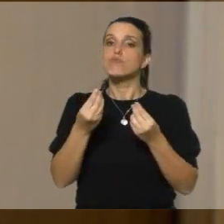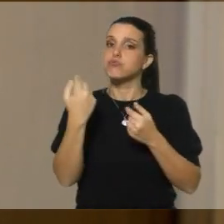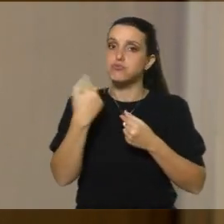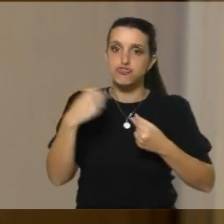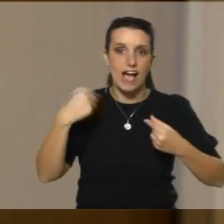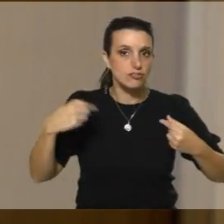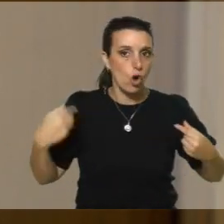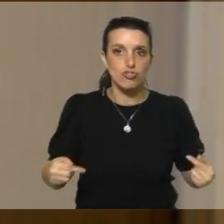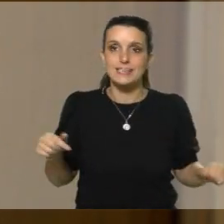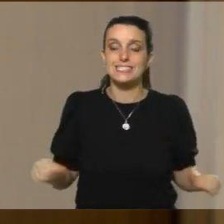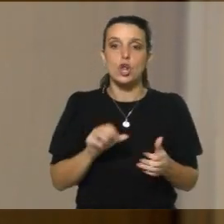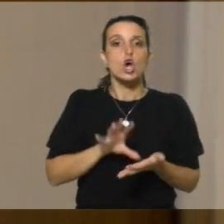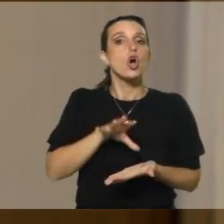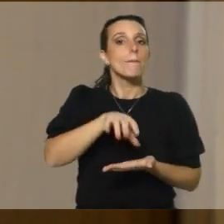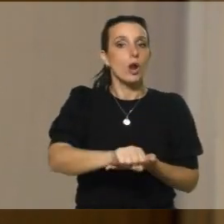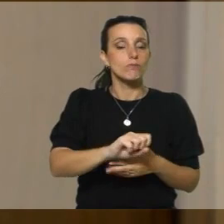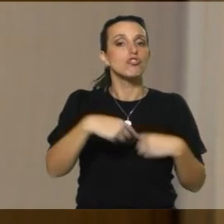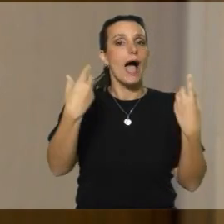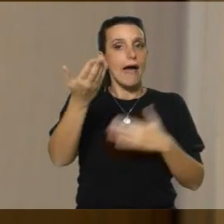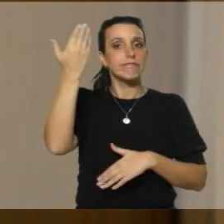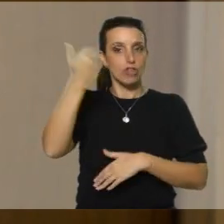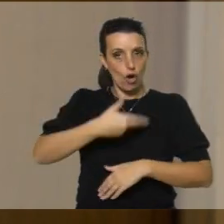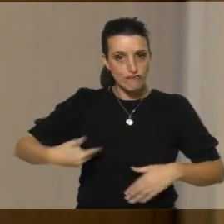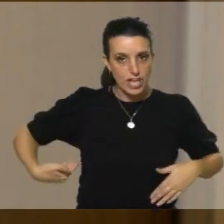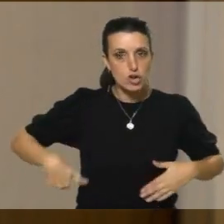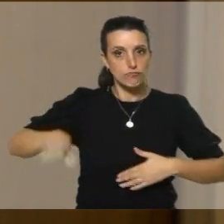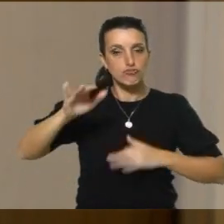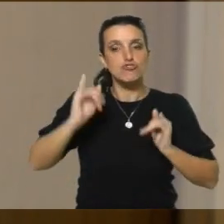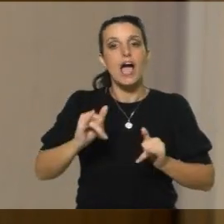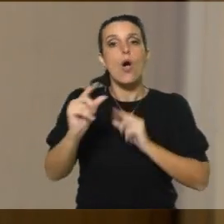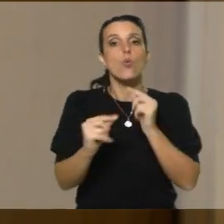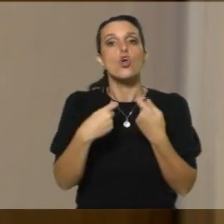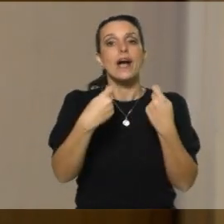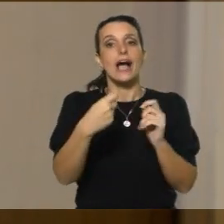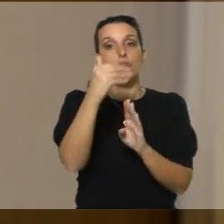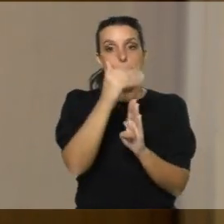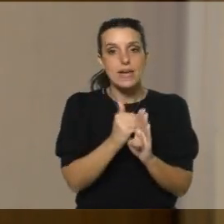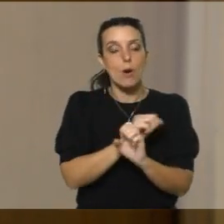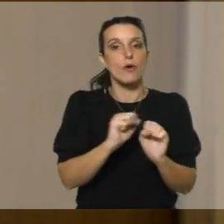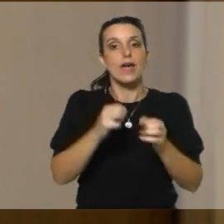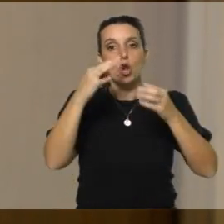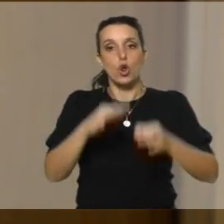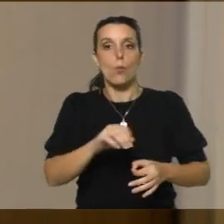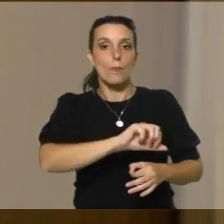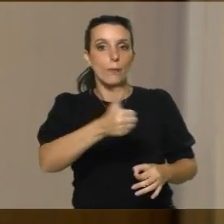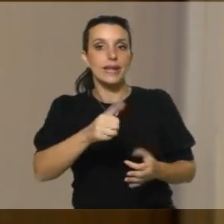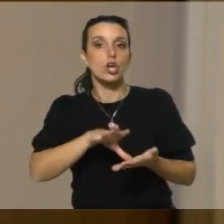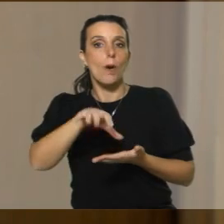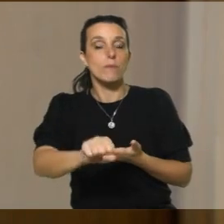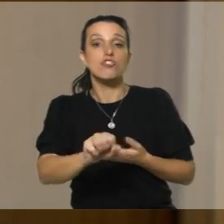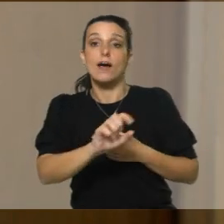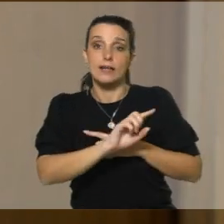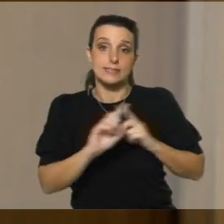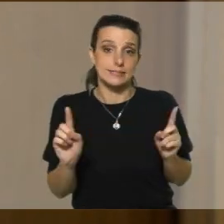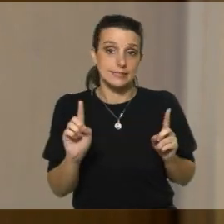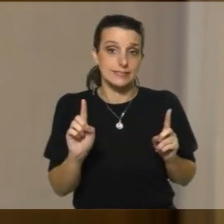de de compromisos que se habían hecho en el gobierno se bajaron algunos gastos para poder cumplir con esos compromisos sin bajar